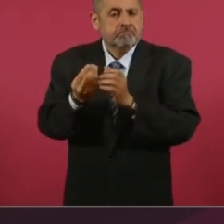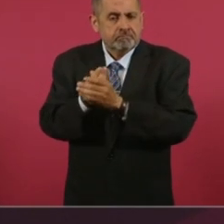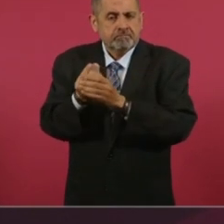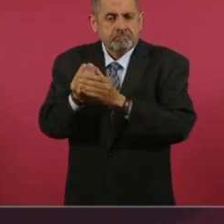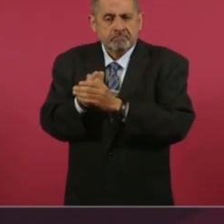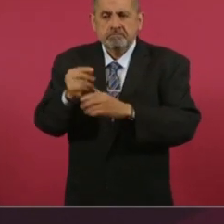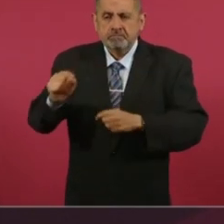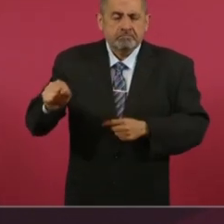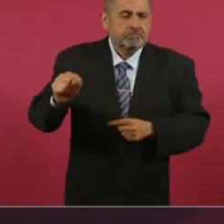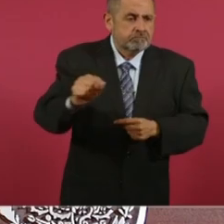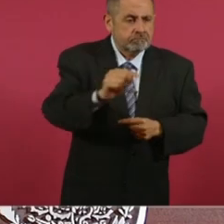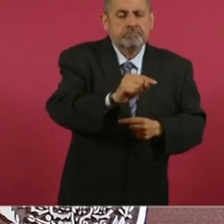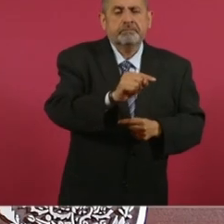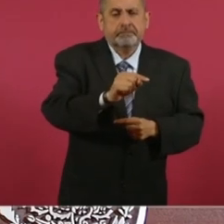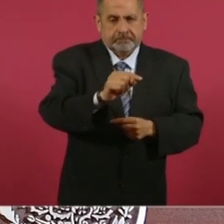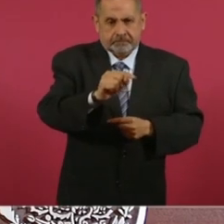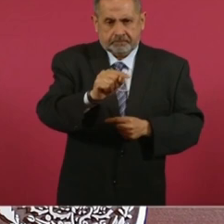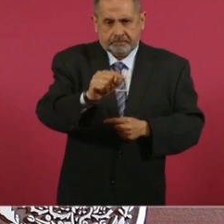además